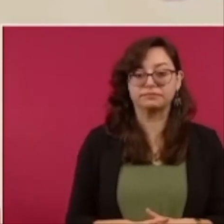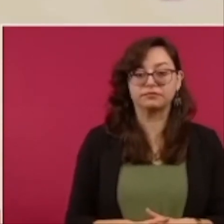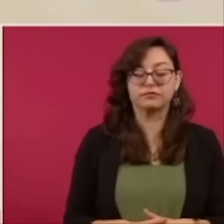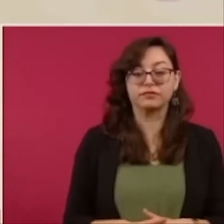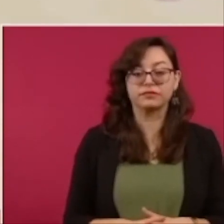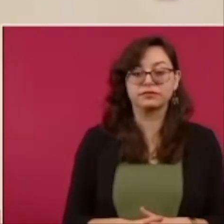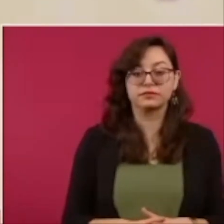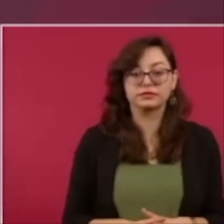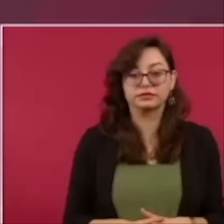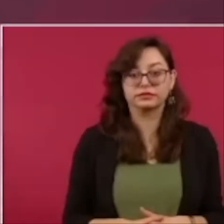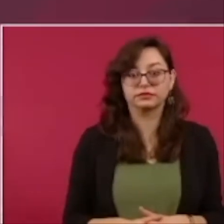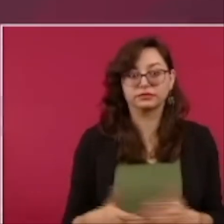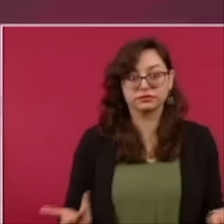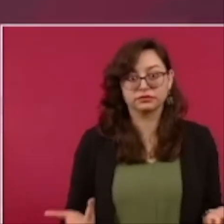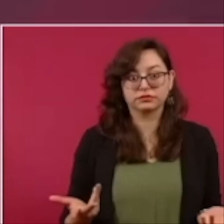Ojalá y Calderón,